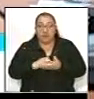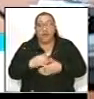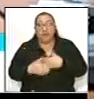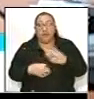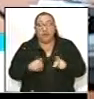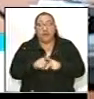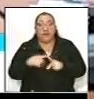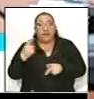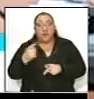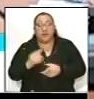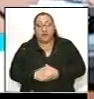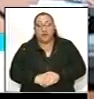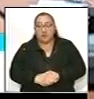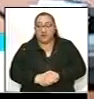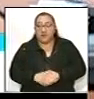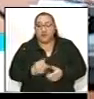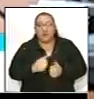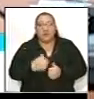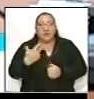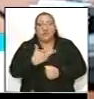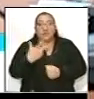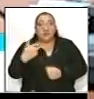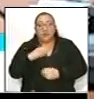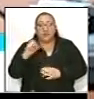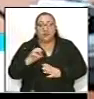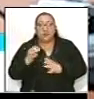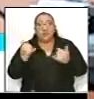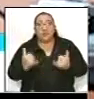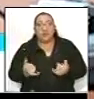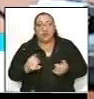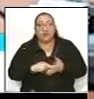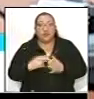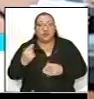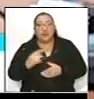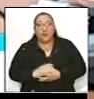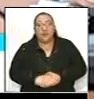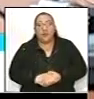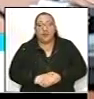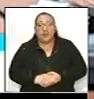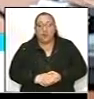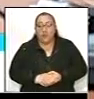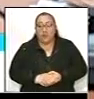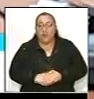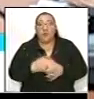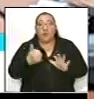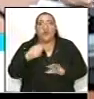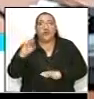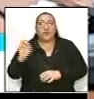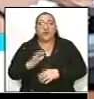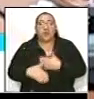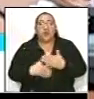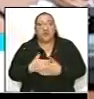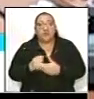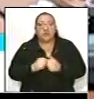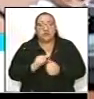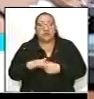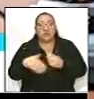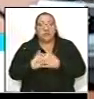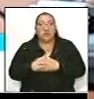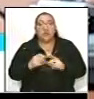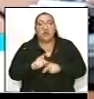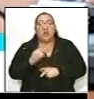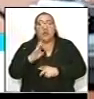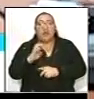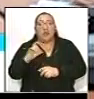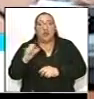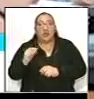tan solamente al 33%, que actualmente que tan solamente tenemos el 6% de avanzado en cuanto a las